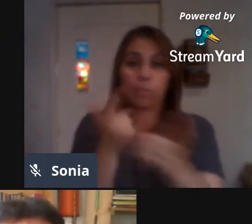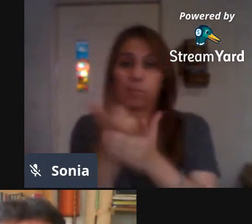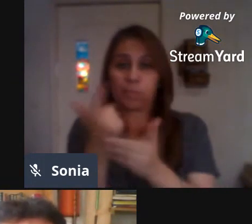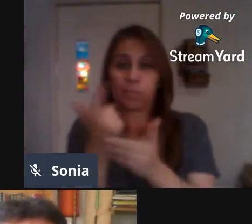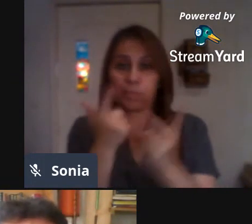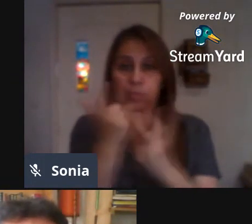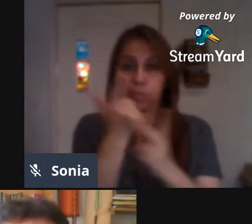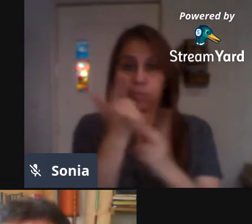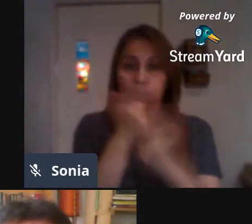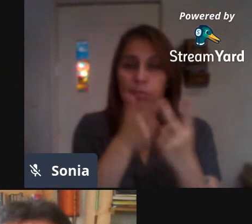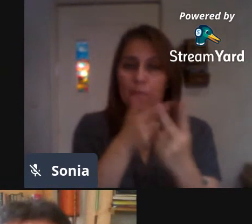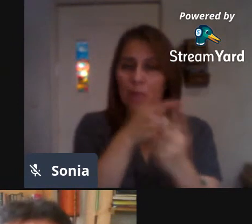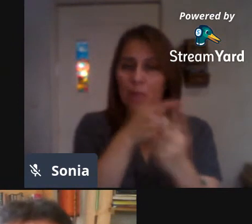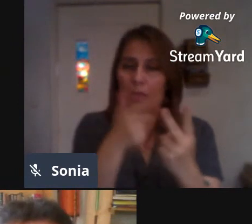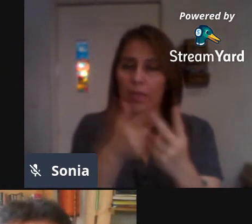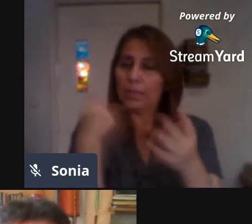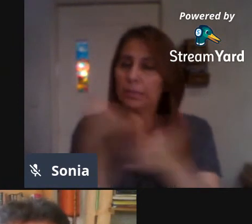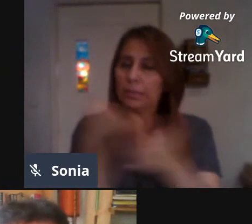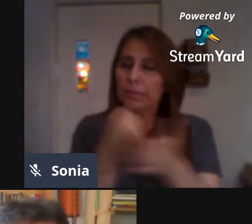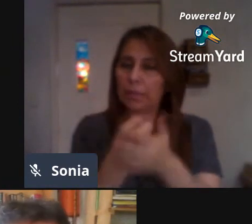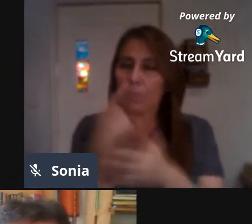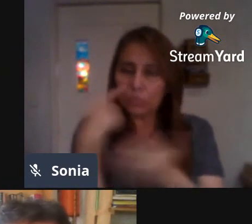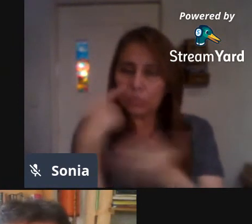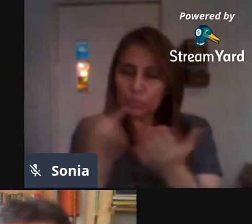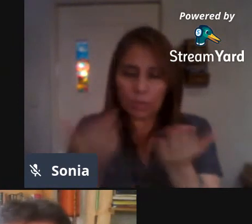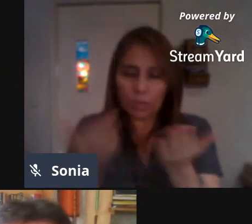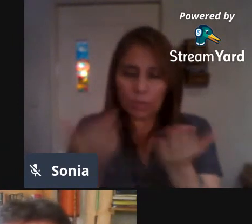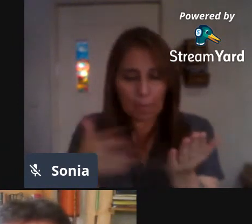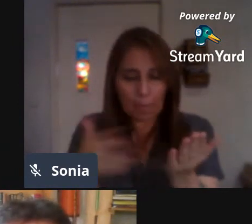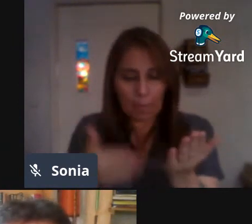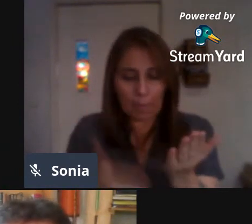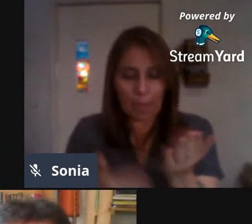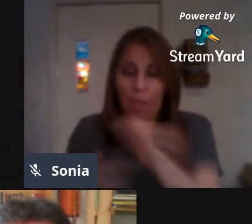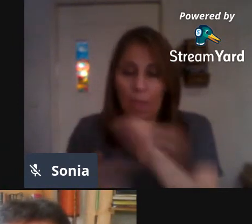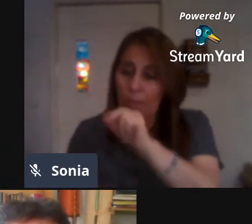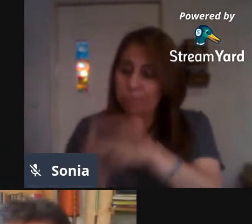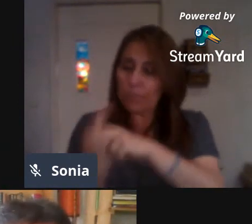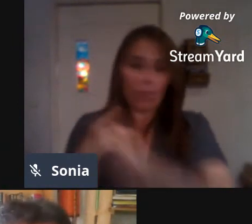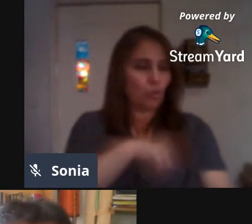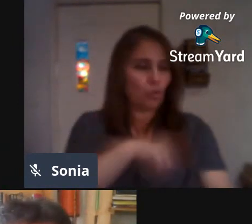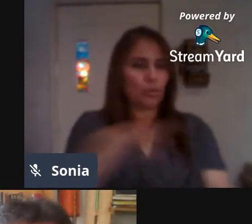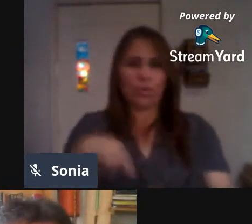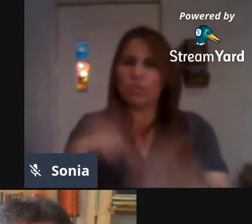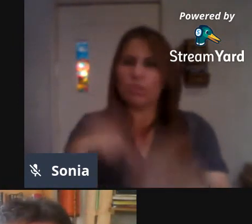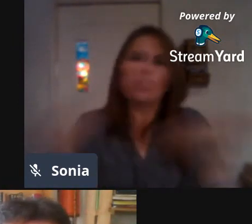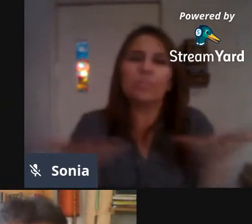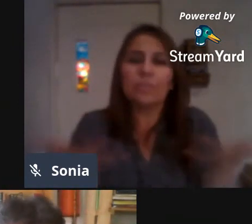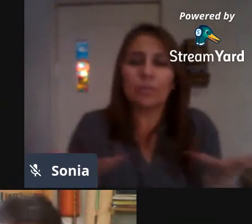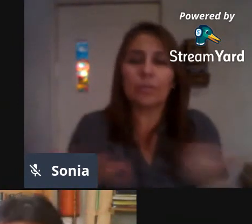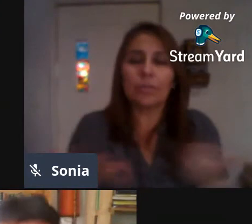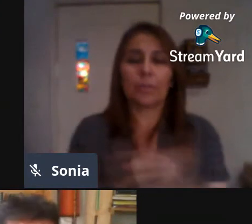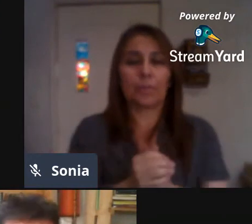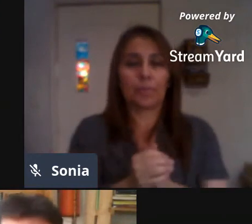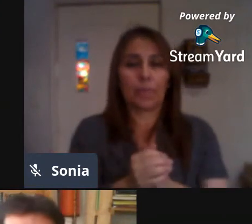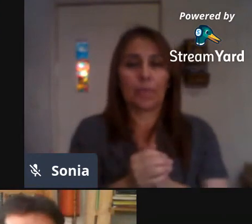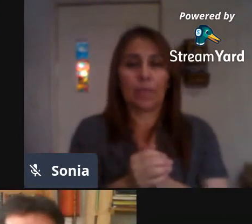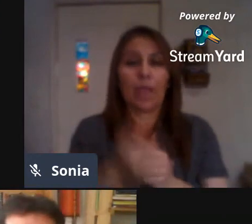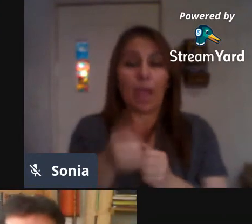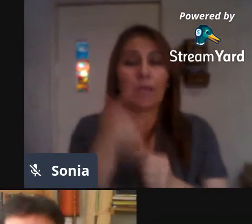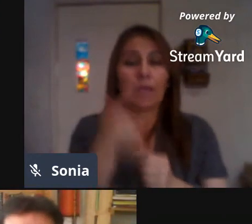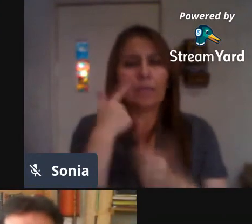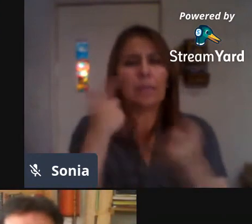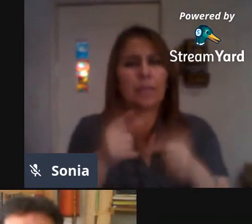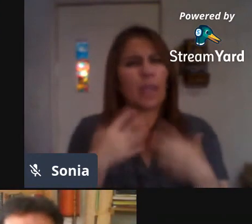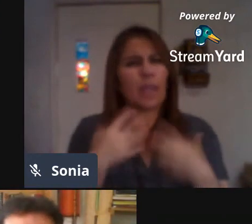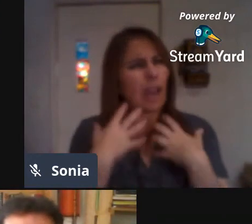de dónde venimos y en los dos pensaba una cosa muy llamativa hasta en la misma tragedia griega uno no es de ustedes les